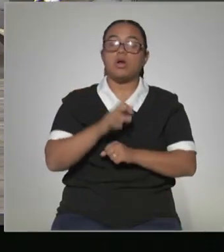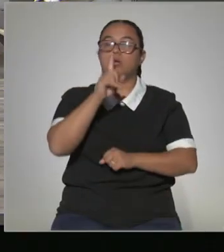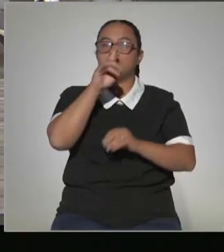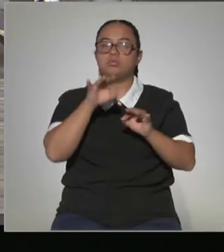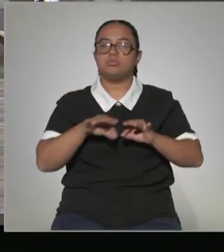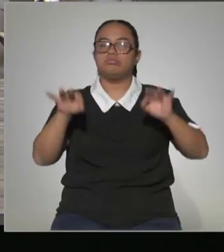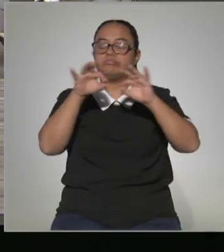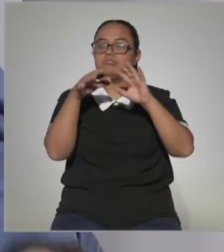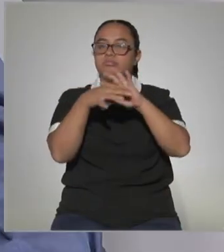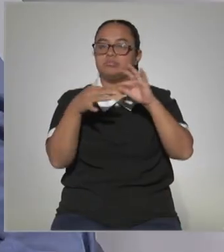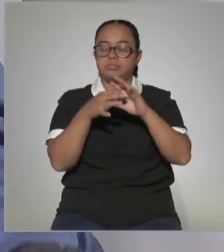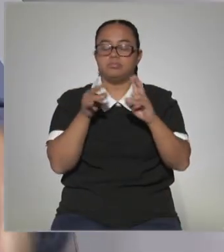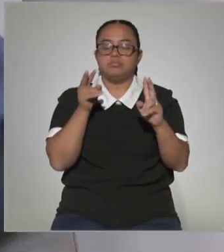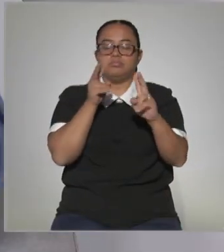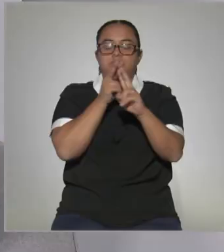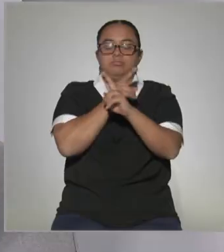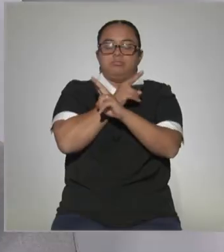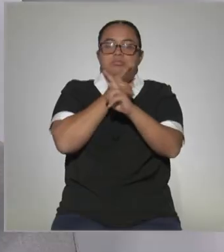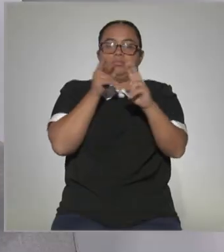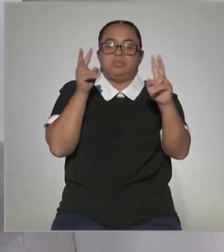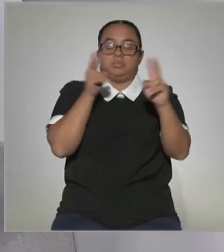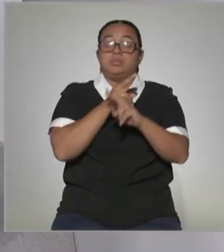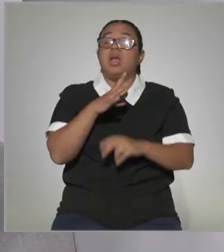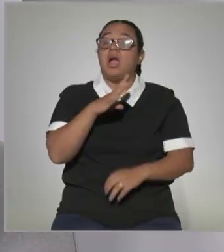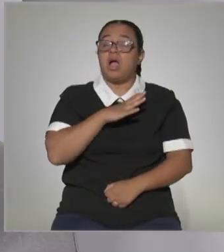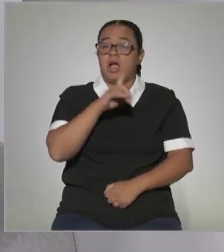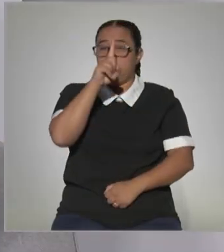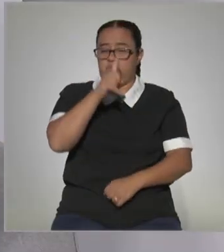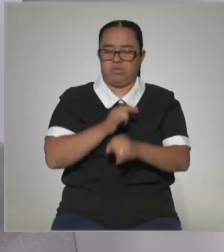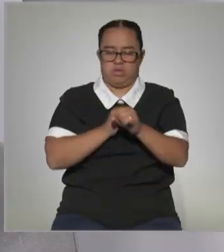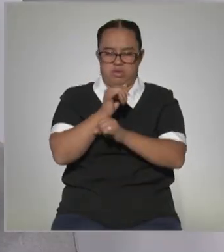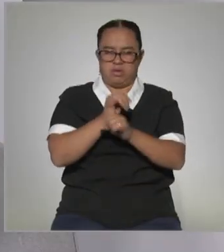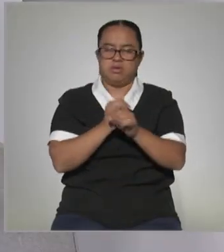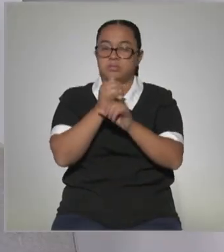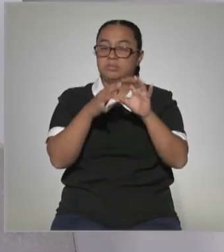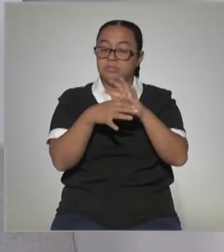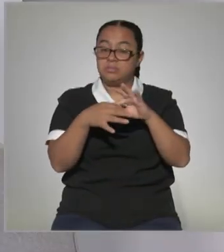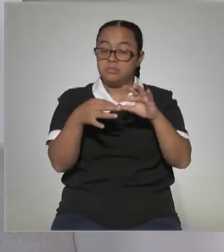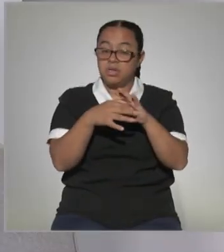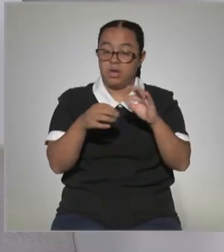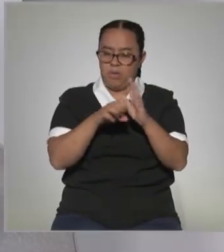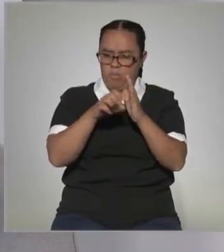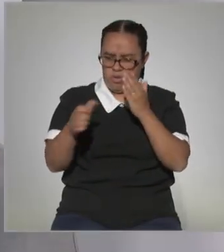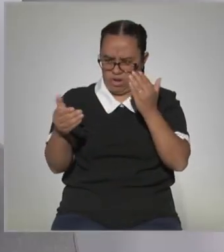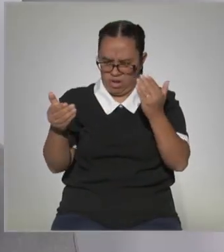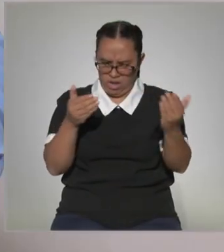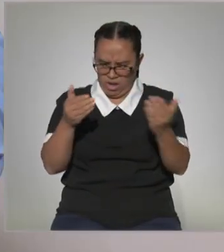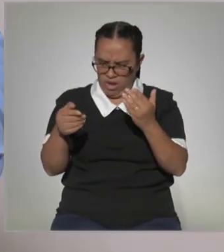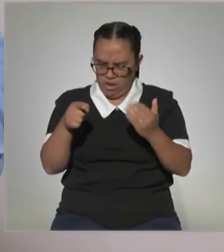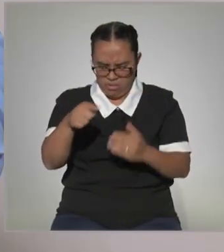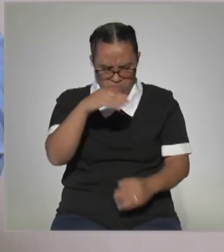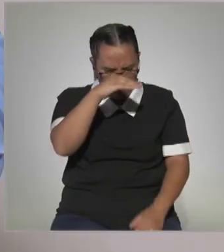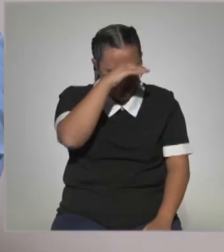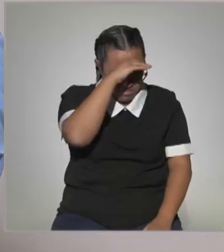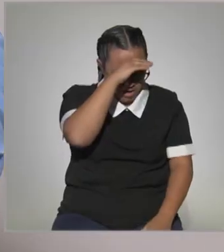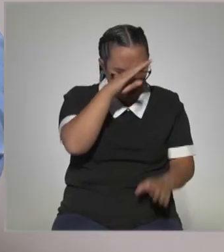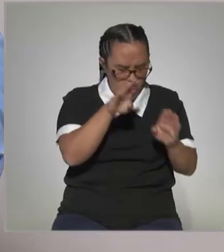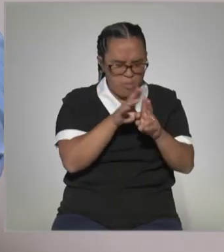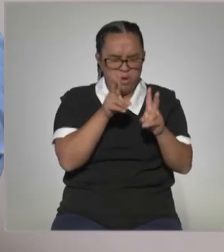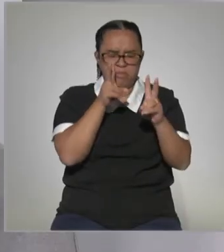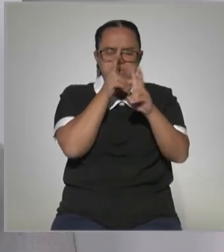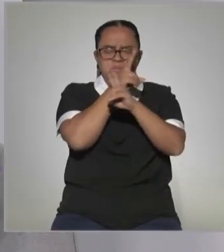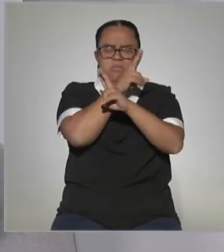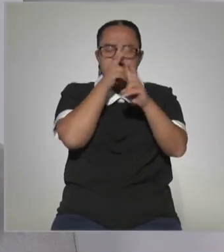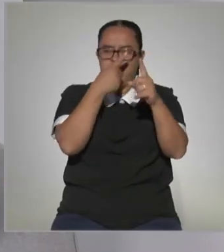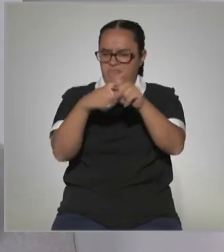respiración, ¿no? Entonces hay una investigación que dice que al comparar los meditadores a través de la historia de